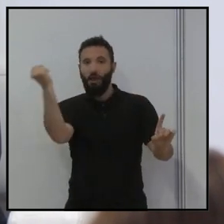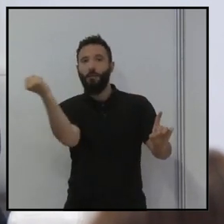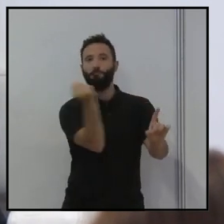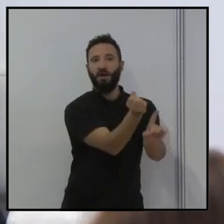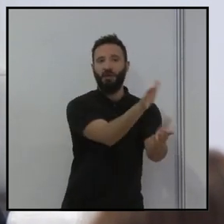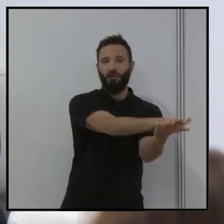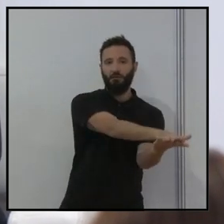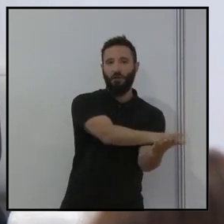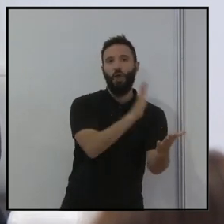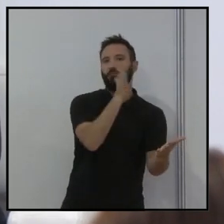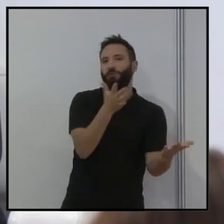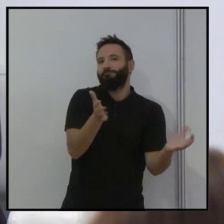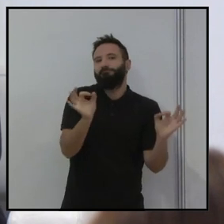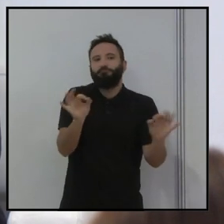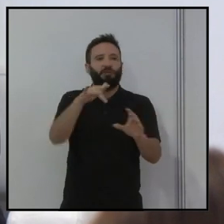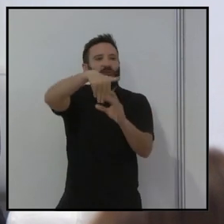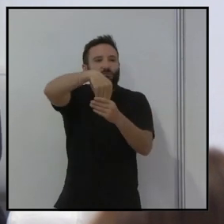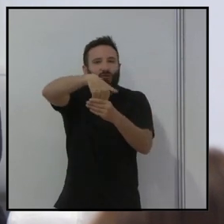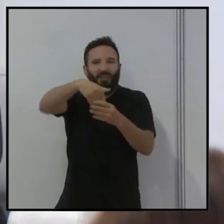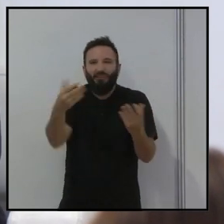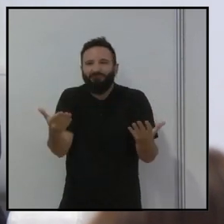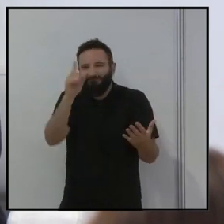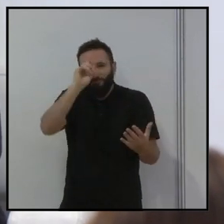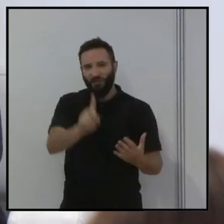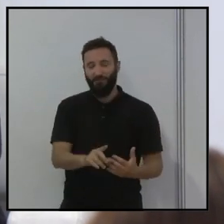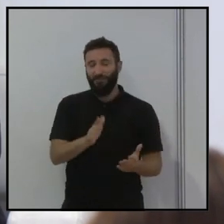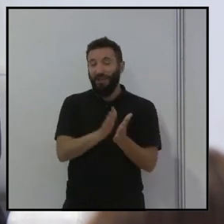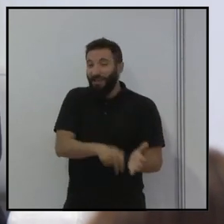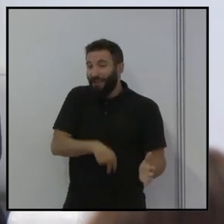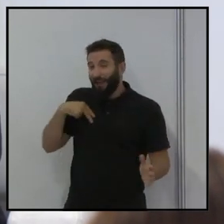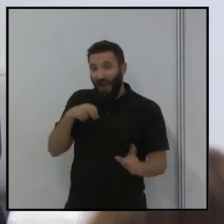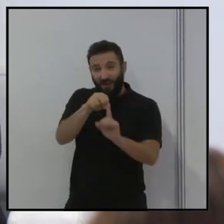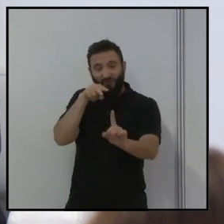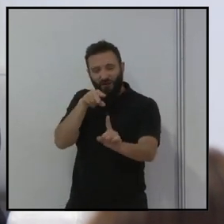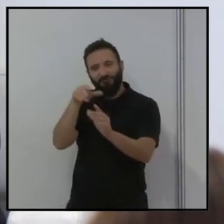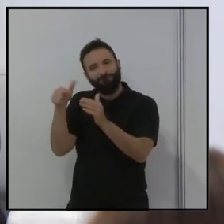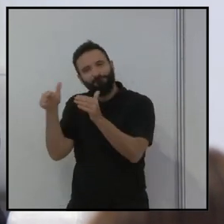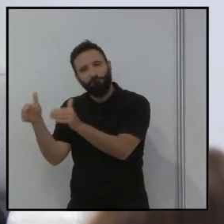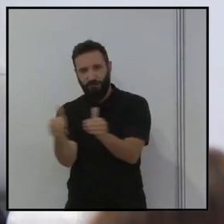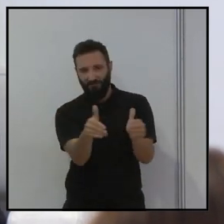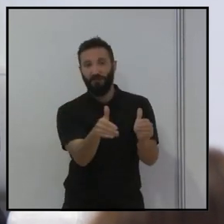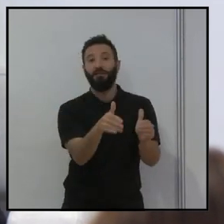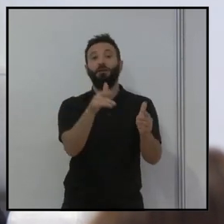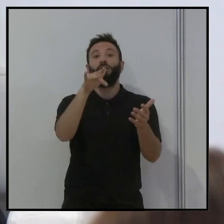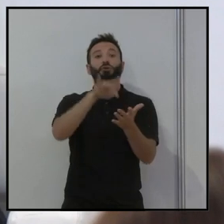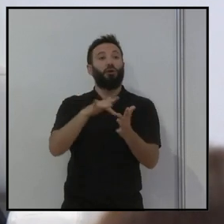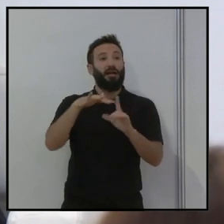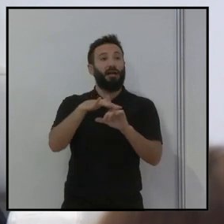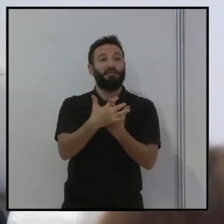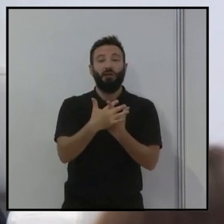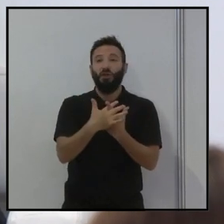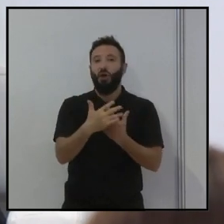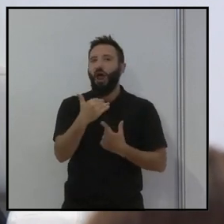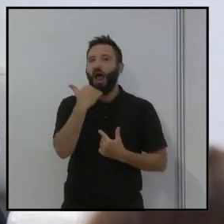tal, sin saber muy bien. Entonces, creo que generalmente el enfoque se hace en esa dirección. Cuando sucede algo